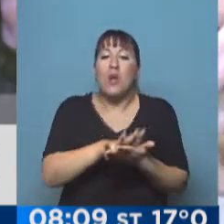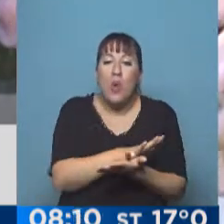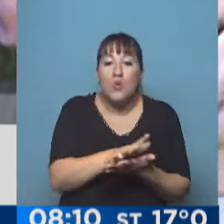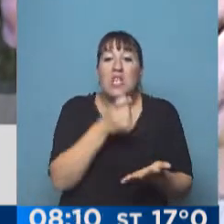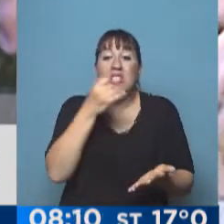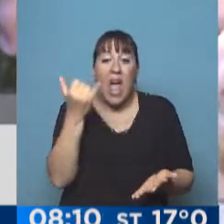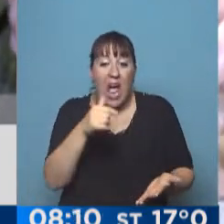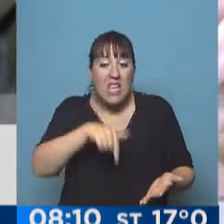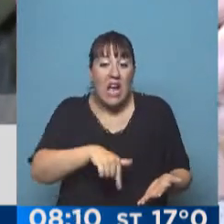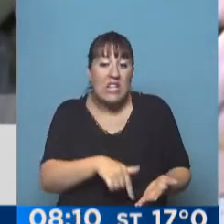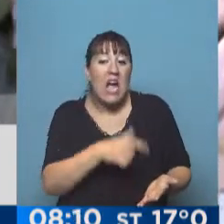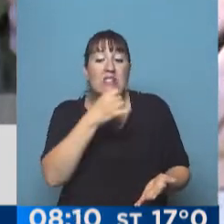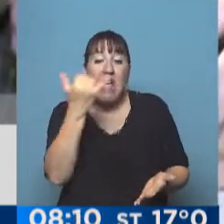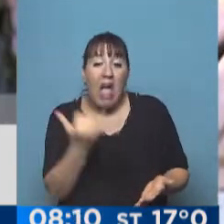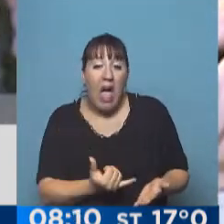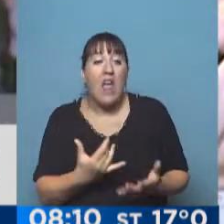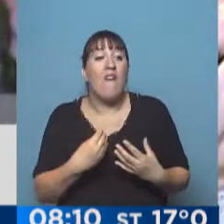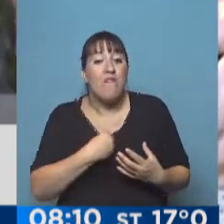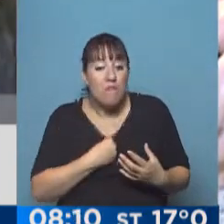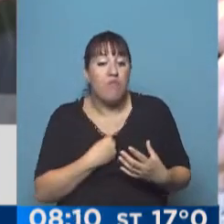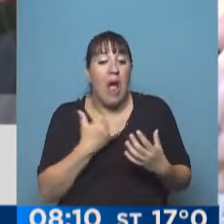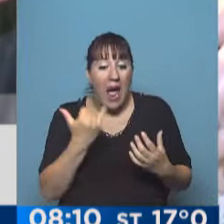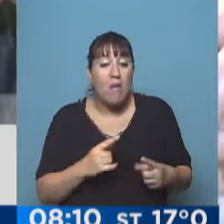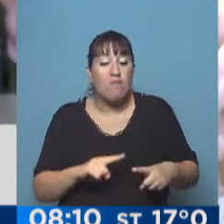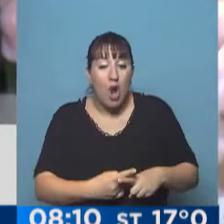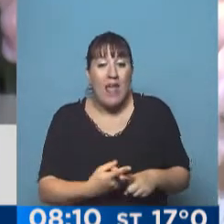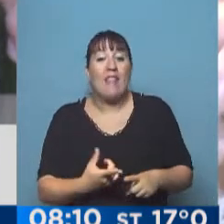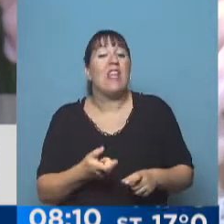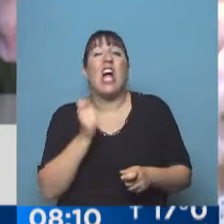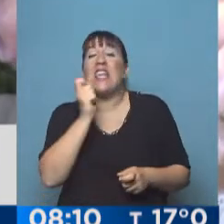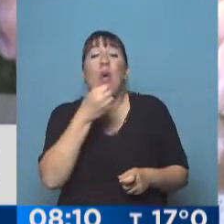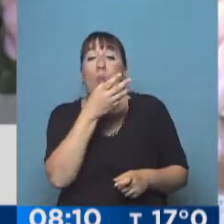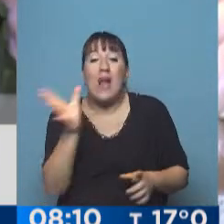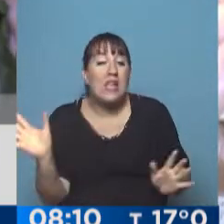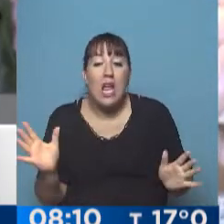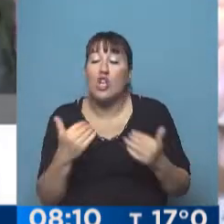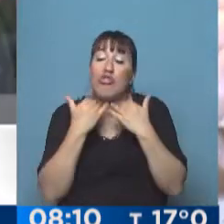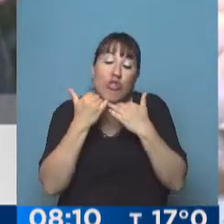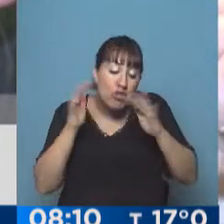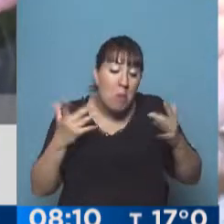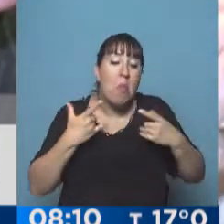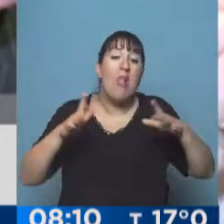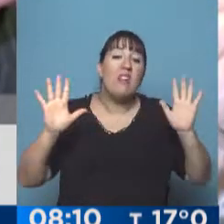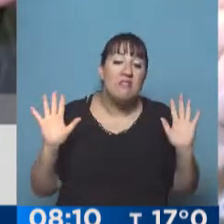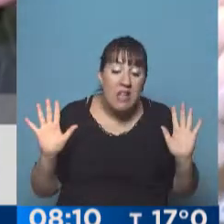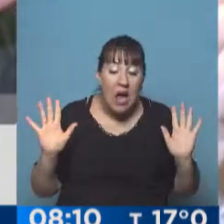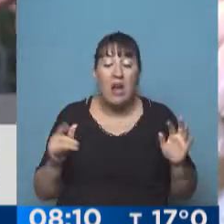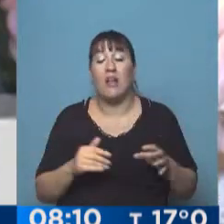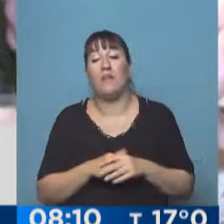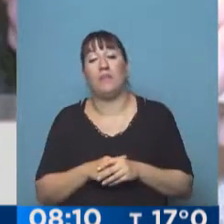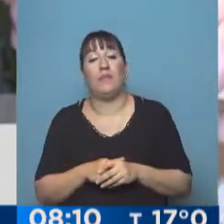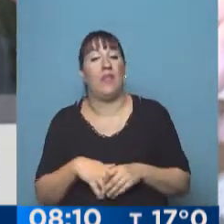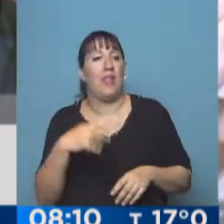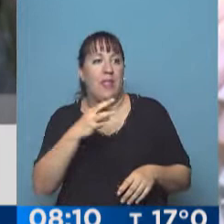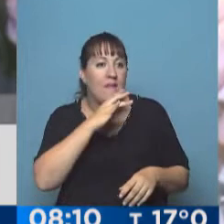acá y si eres que ha habido vocación política por parte de quien sea no me consta pero puede haberla este bueno hay que